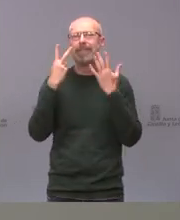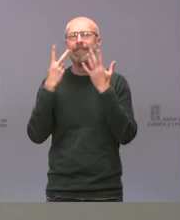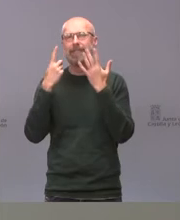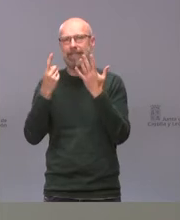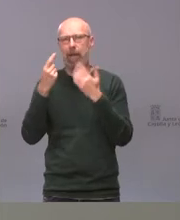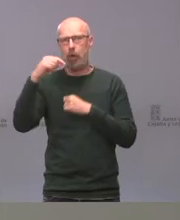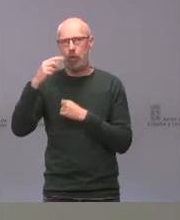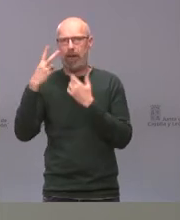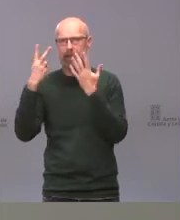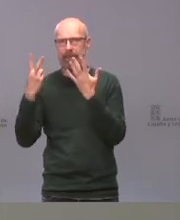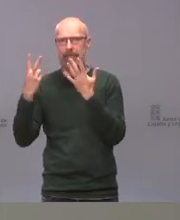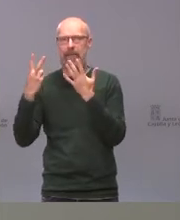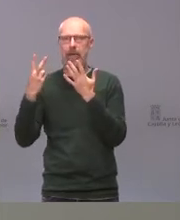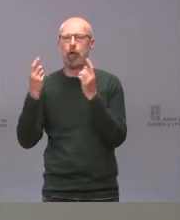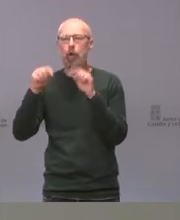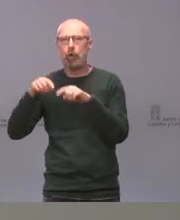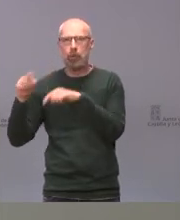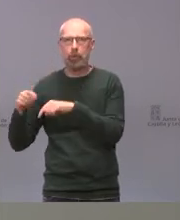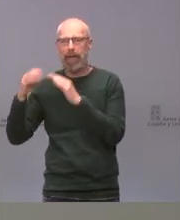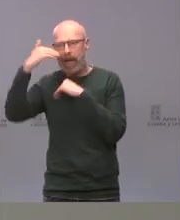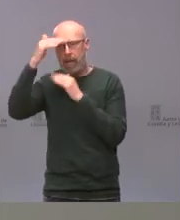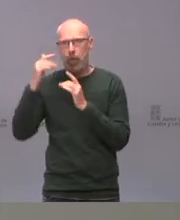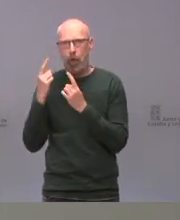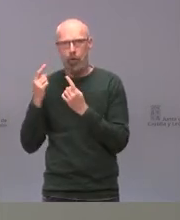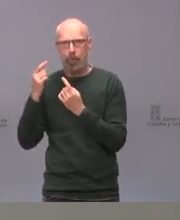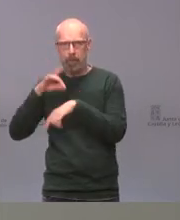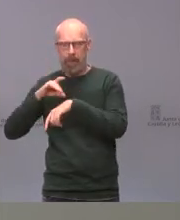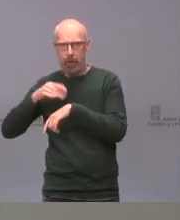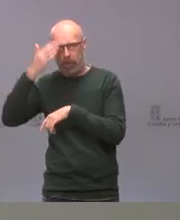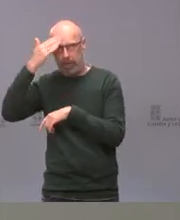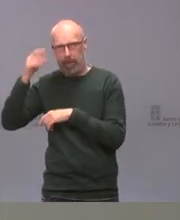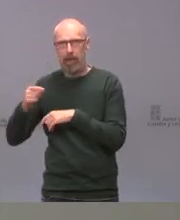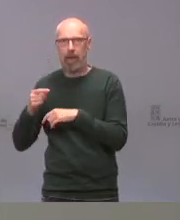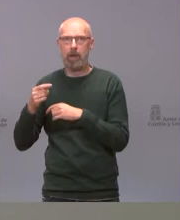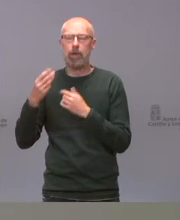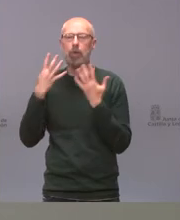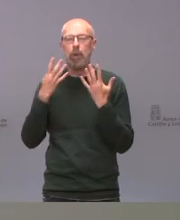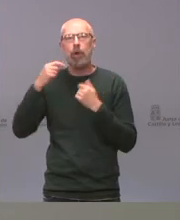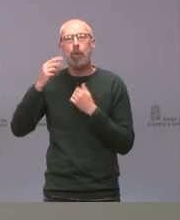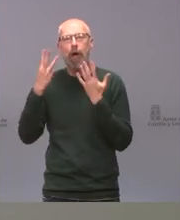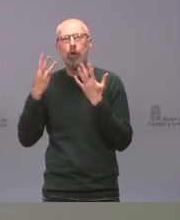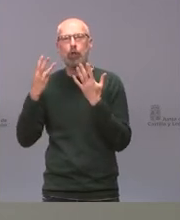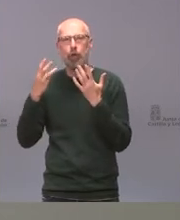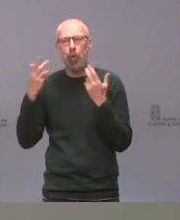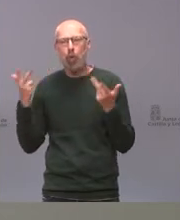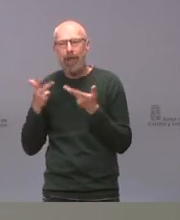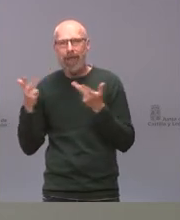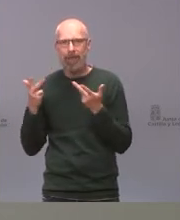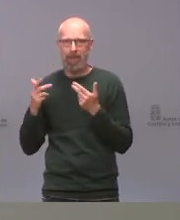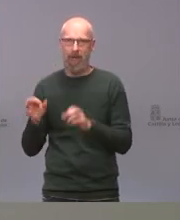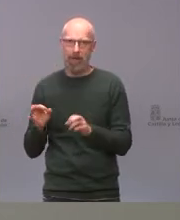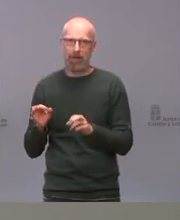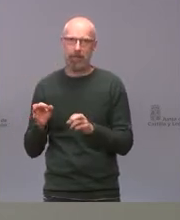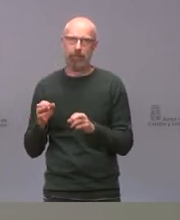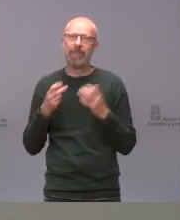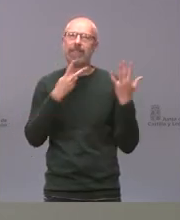consultas de enfermería en atención primaria. Se han atendido 1,8 millones de urgencias en atención primaria, más de